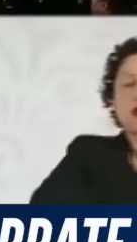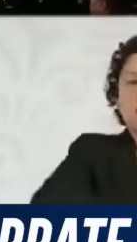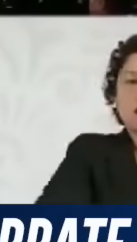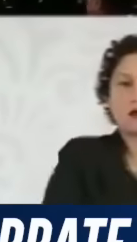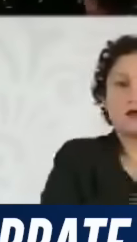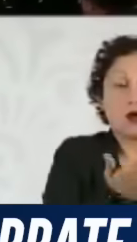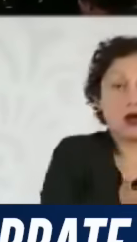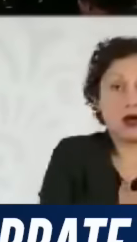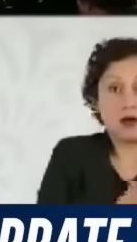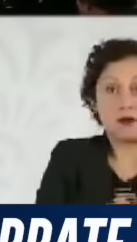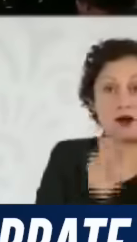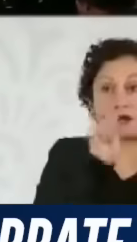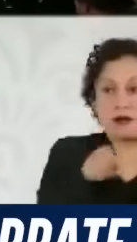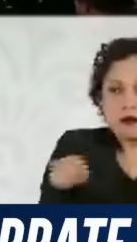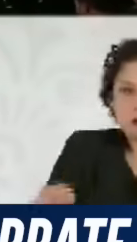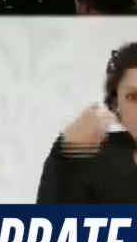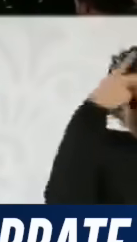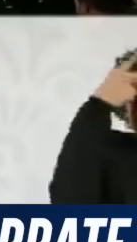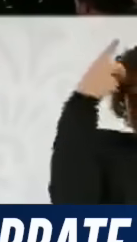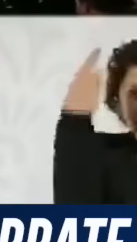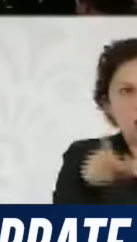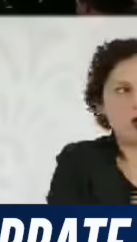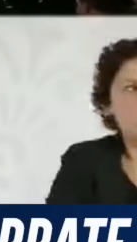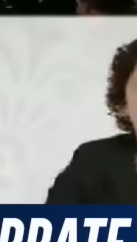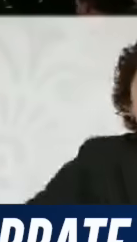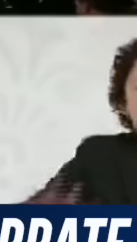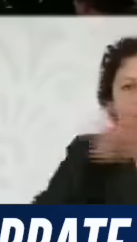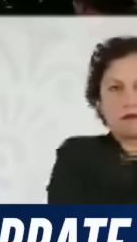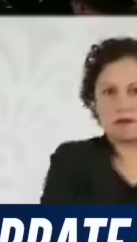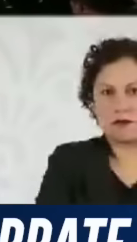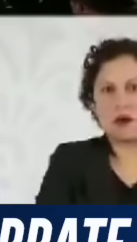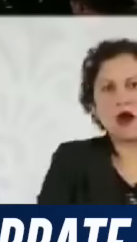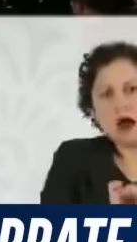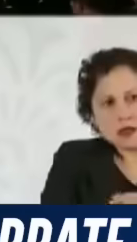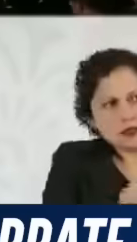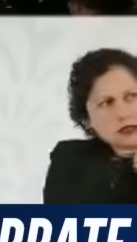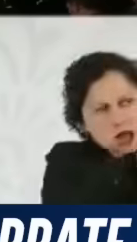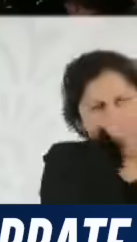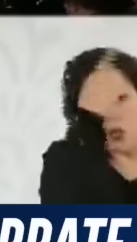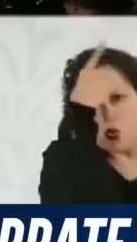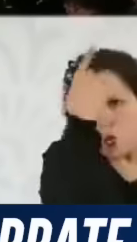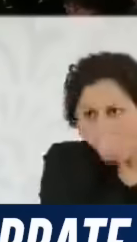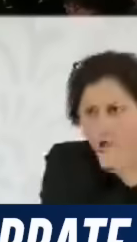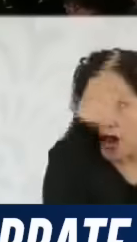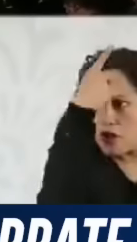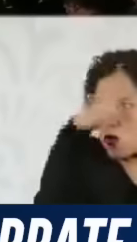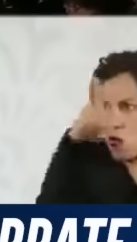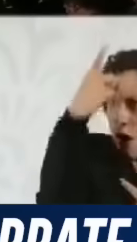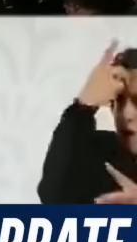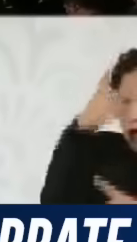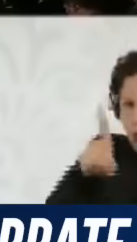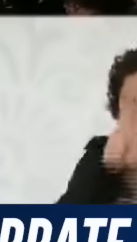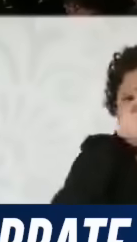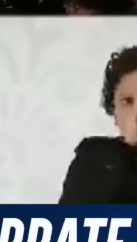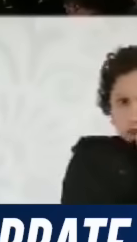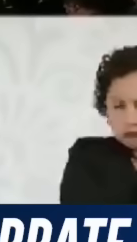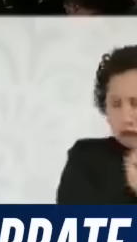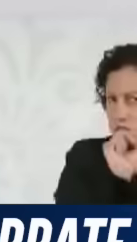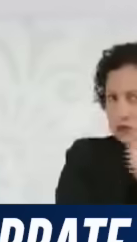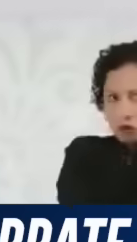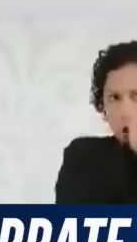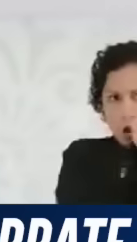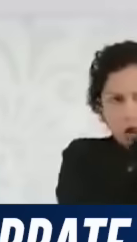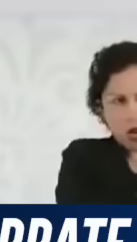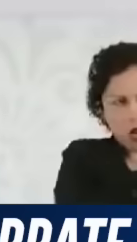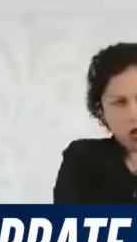Estamos a favor de la propiedad privada y que se respete la propiedad privada. Y para eso hay leyes y está la Constitución. Pero lo que